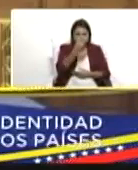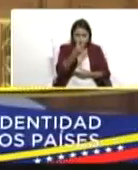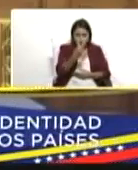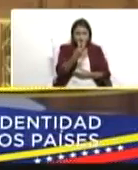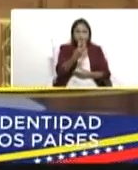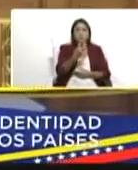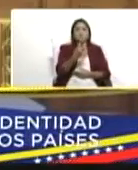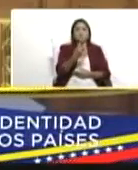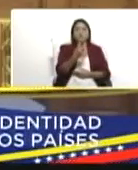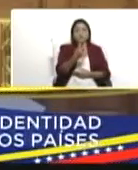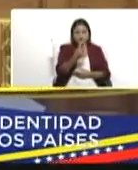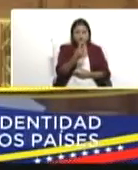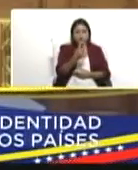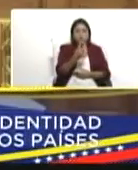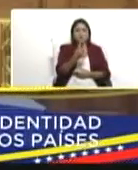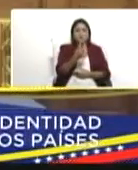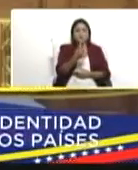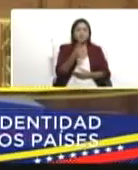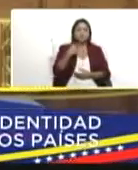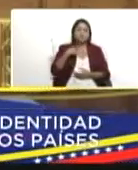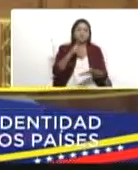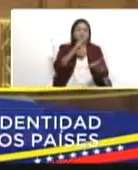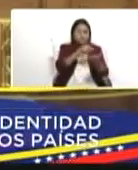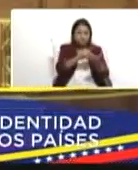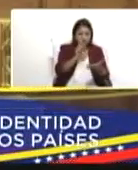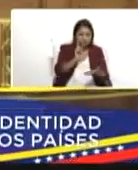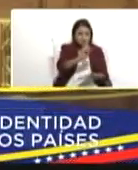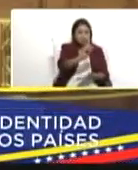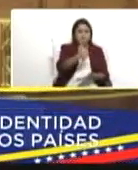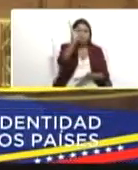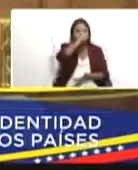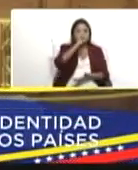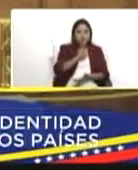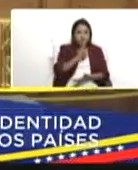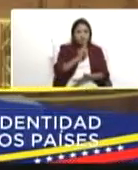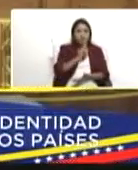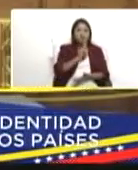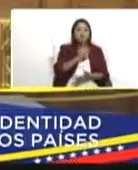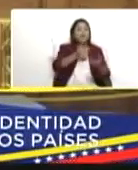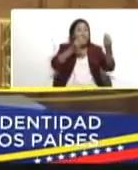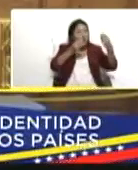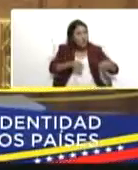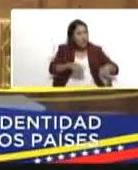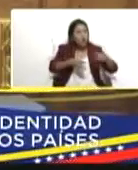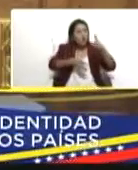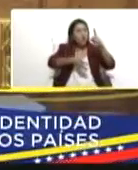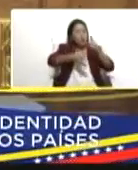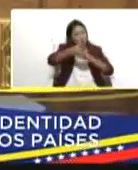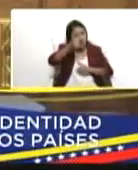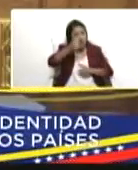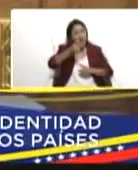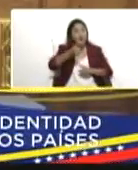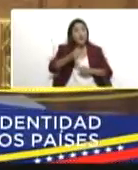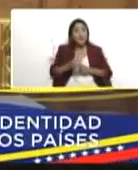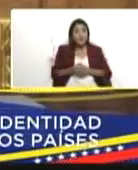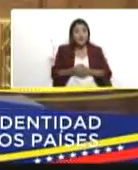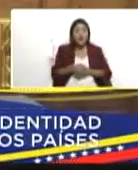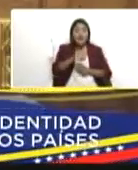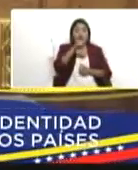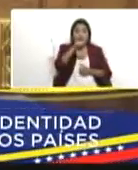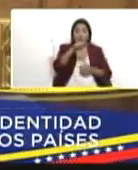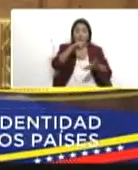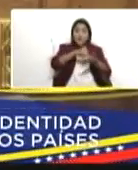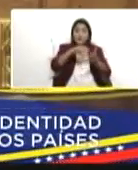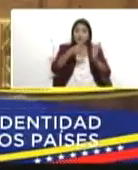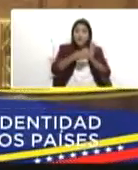al más alto nivel a Brasil y allí llegamos a grandes acuerdos y hemos retomado los planes de